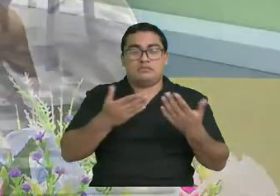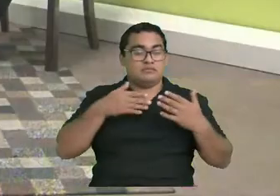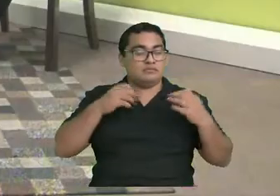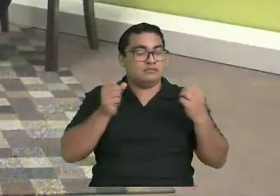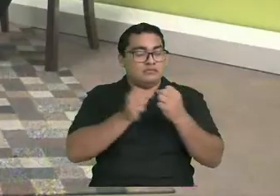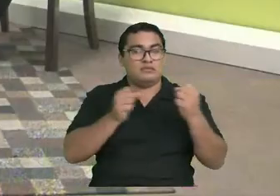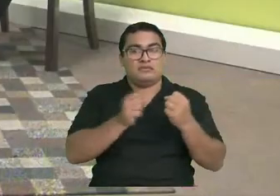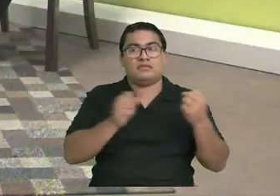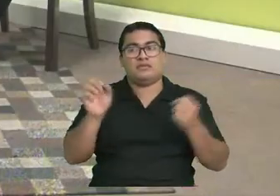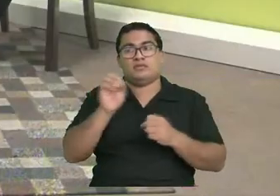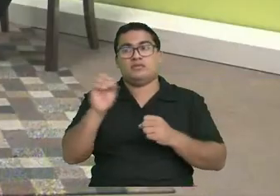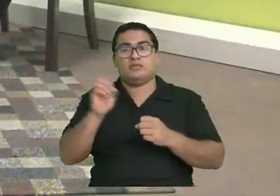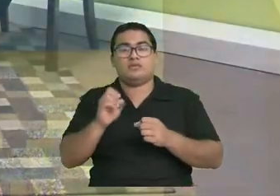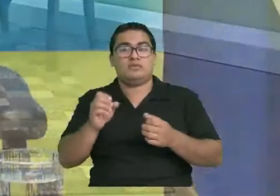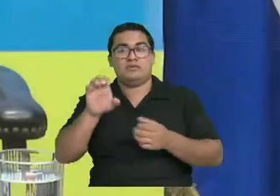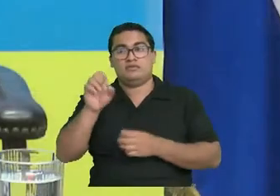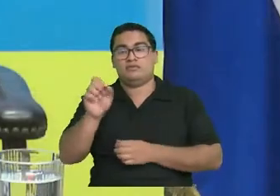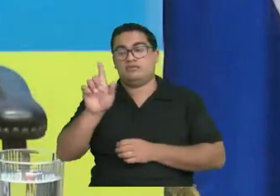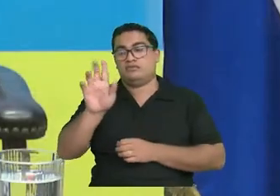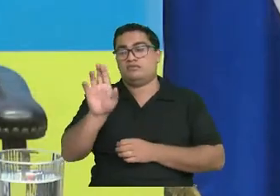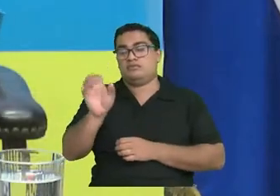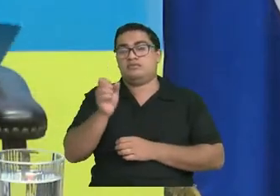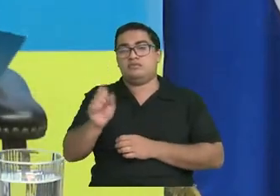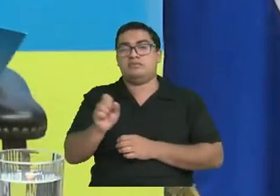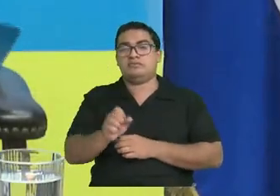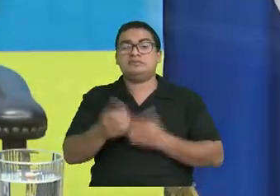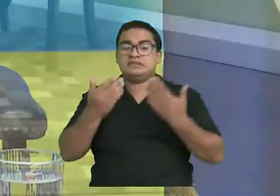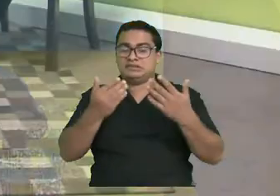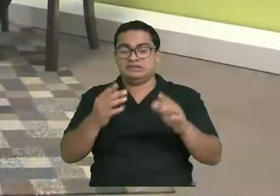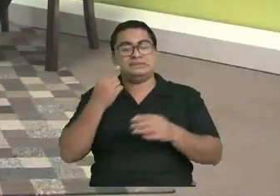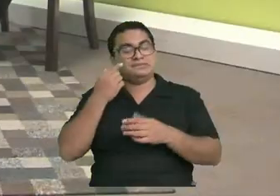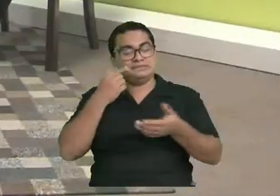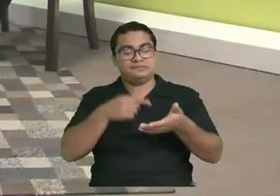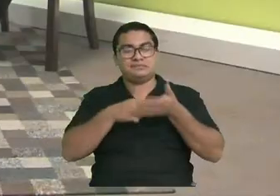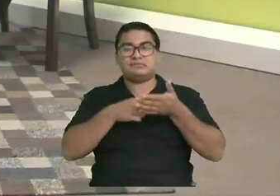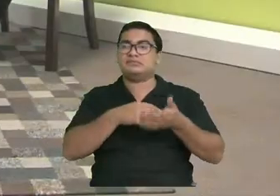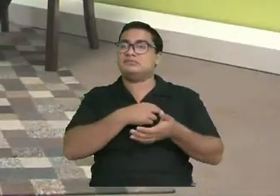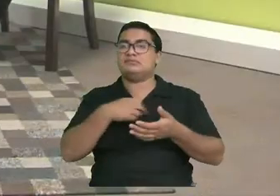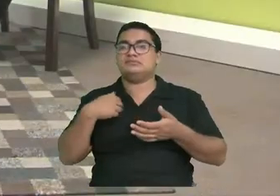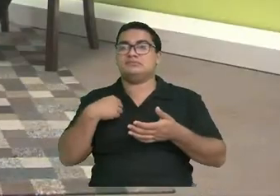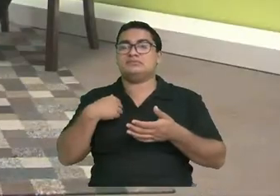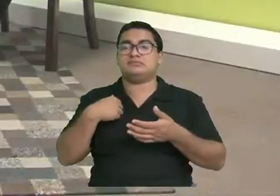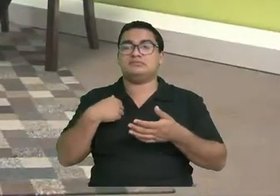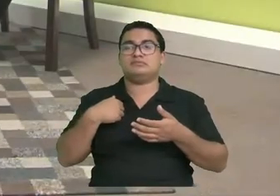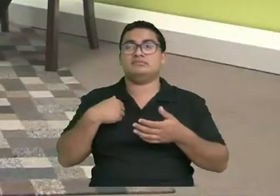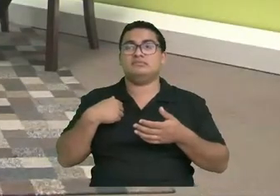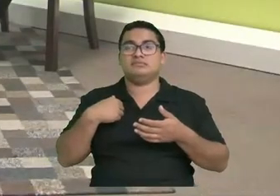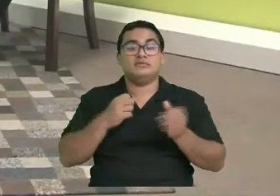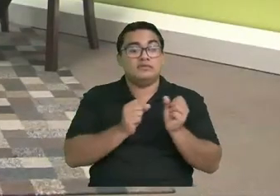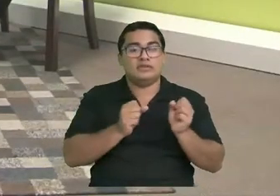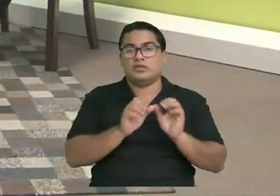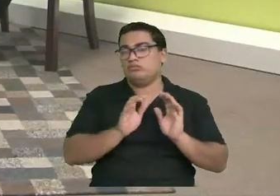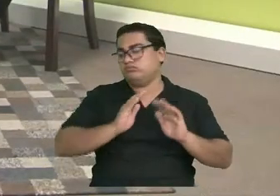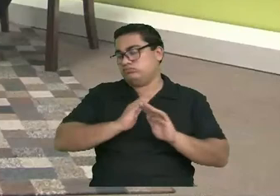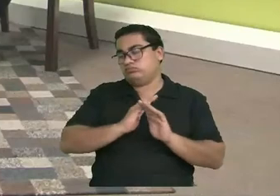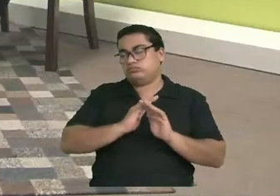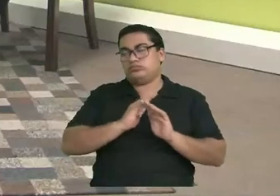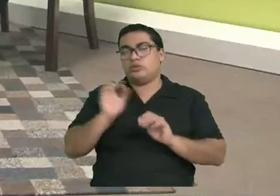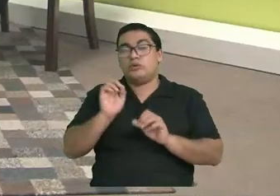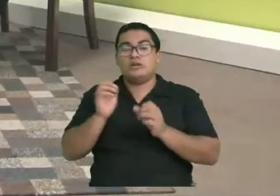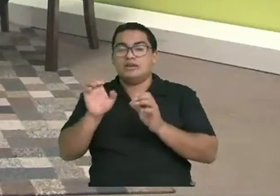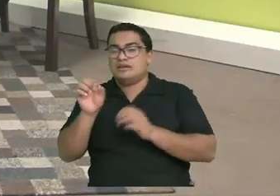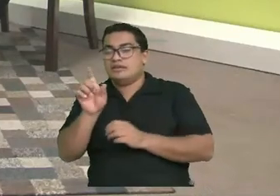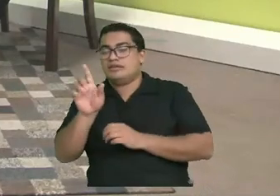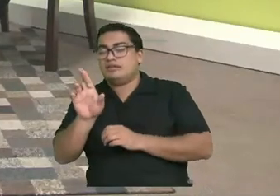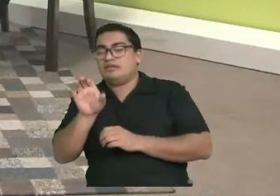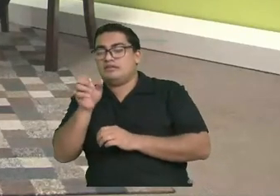¿Al frío o al estrés? Al frío o al estrés. Una vez identificado, ¿qué tenemos que hacer? Evitar exponernos a estos agentes. Si, por